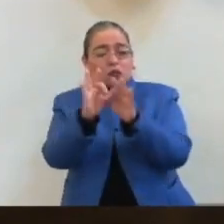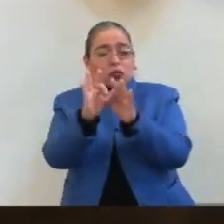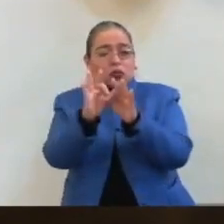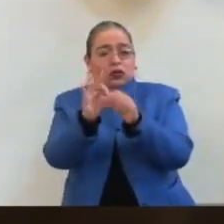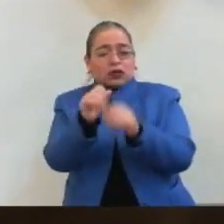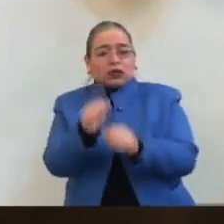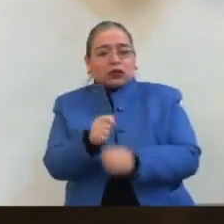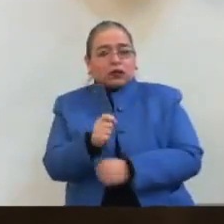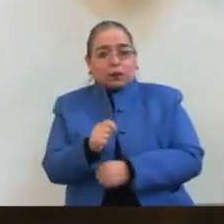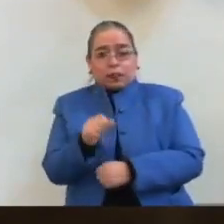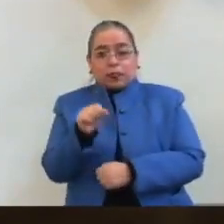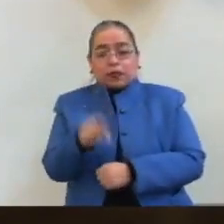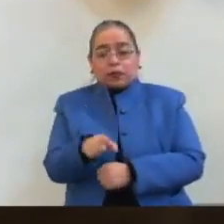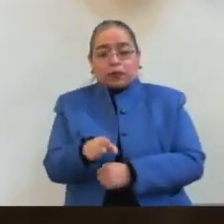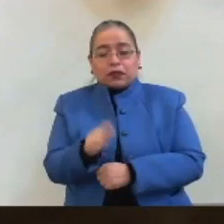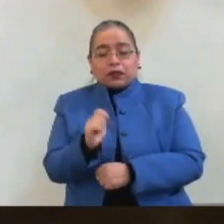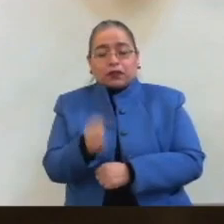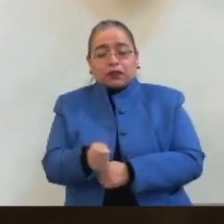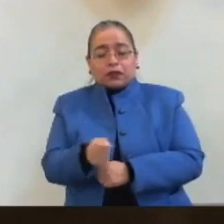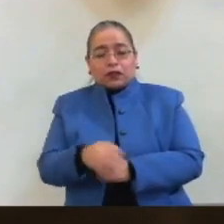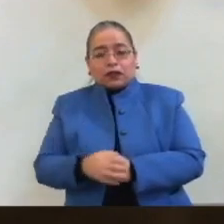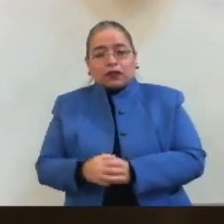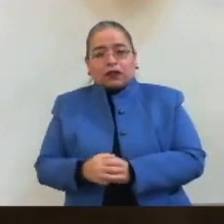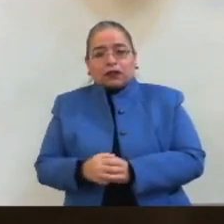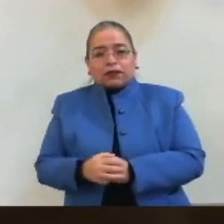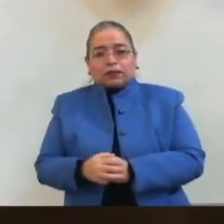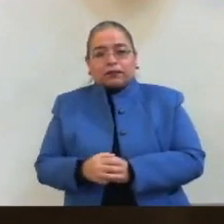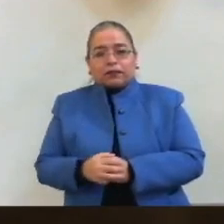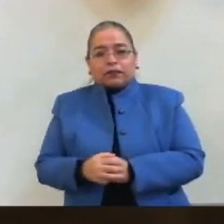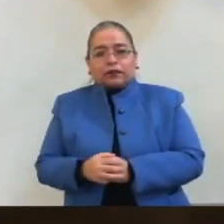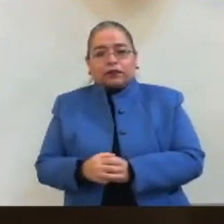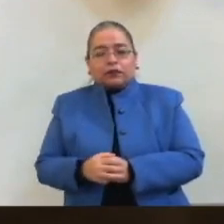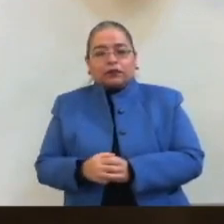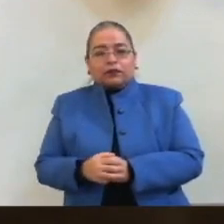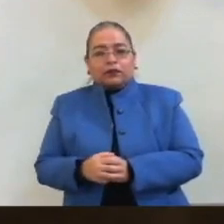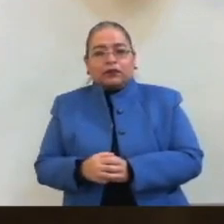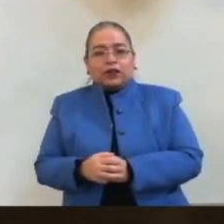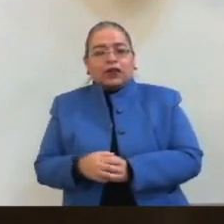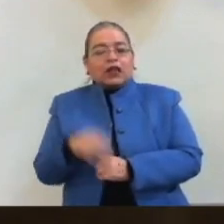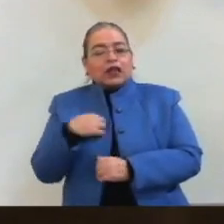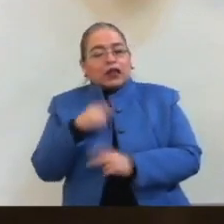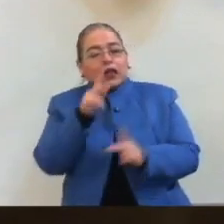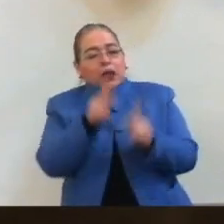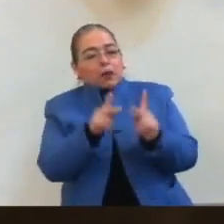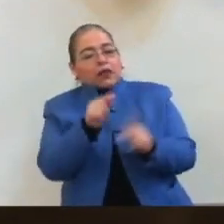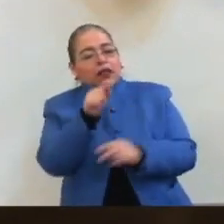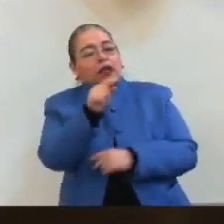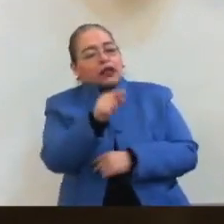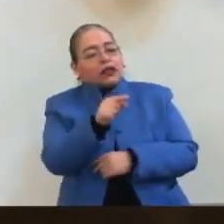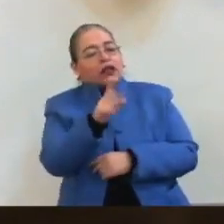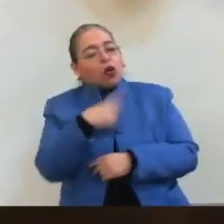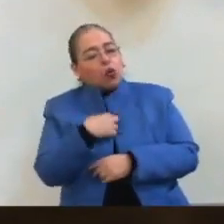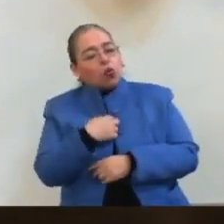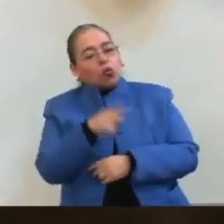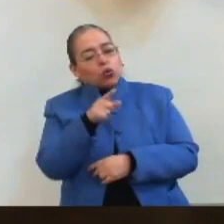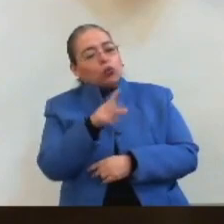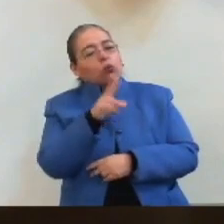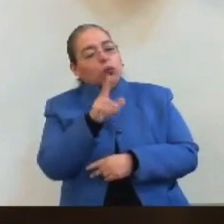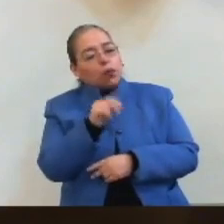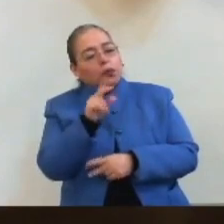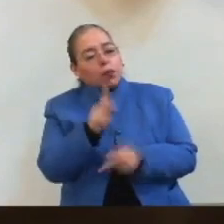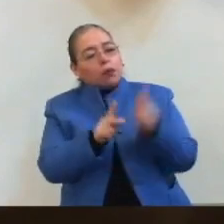quiere decir que te dirá cosas importantes para tu vida